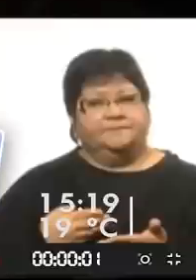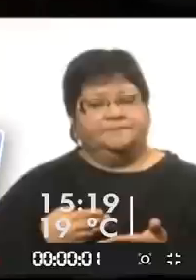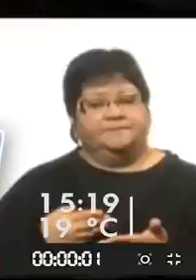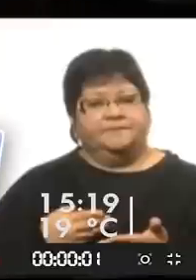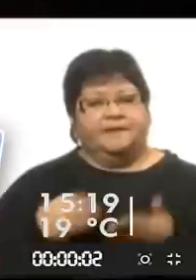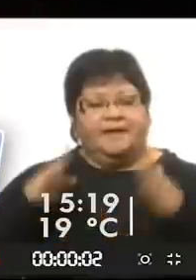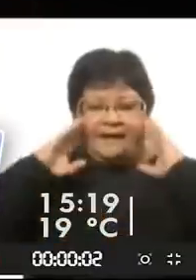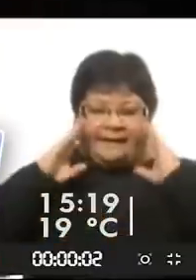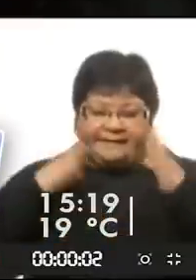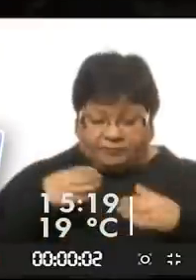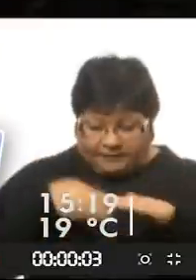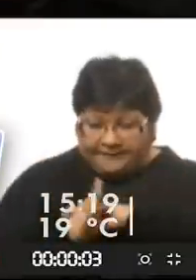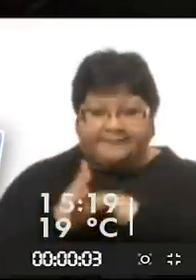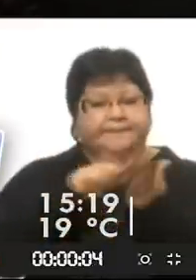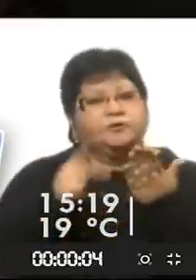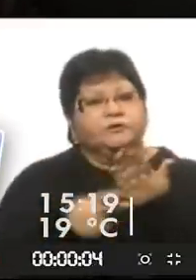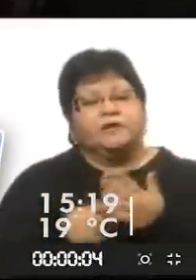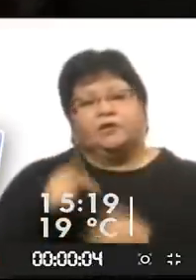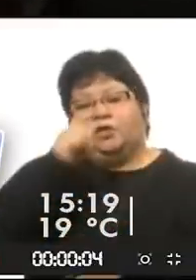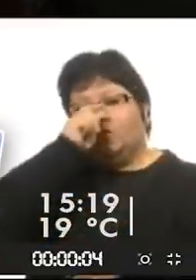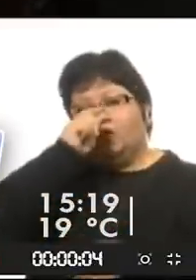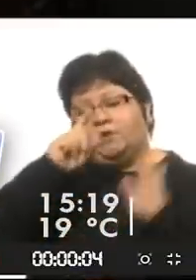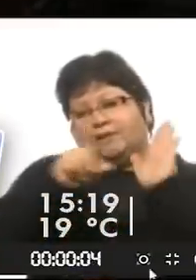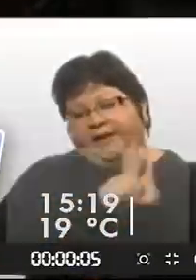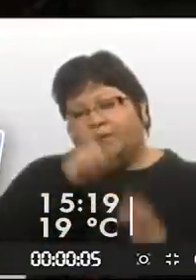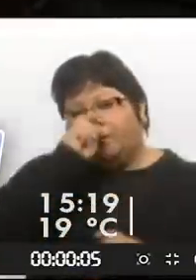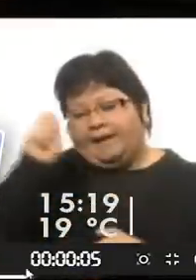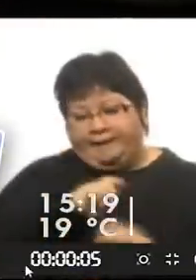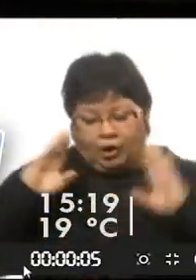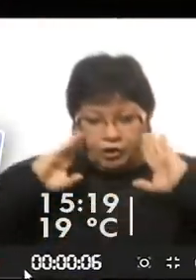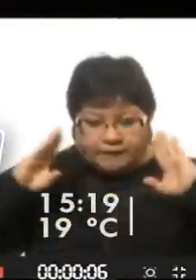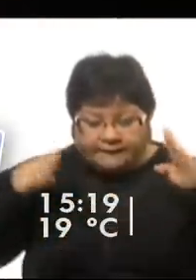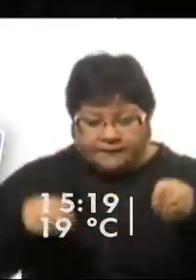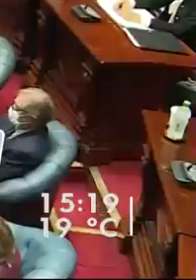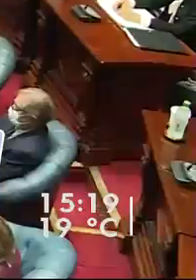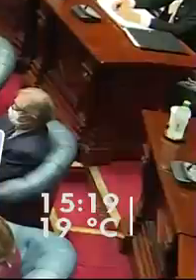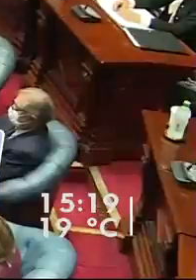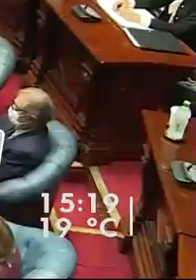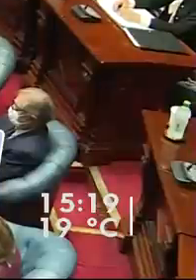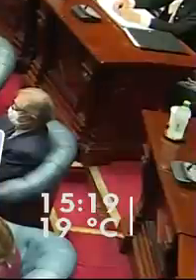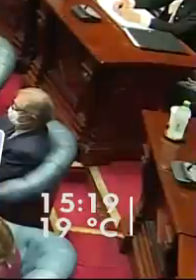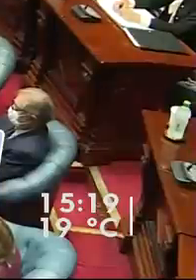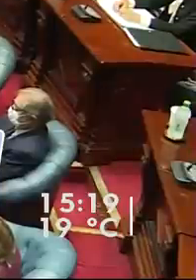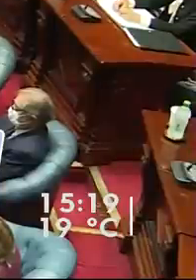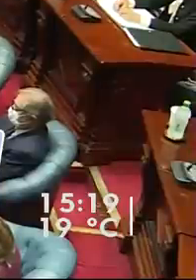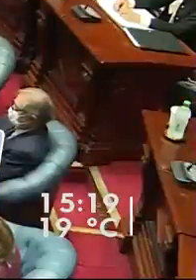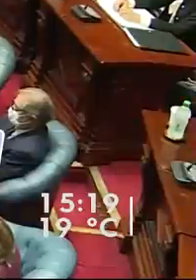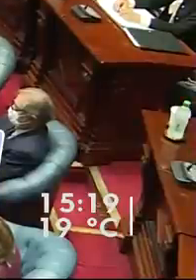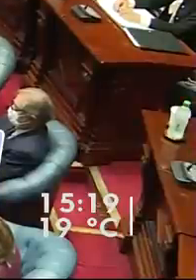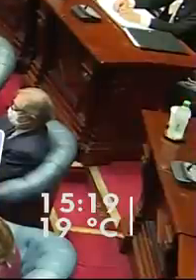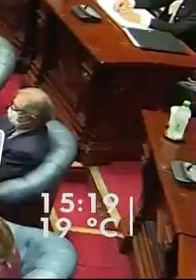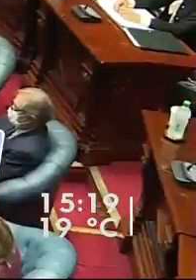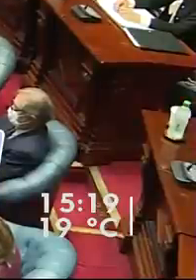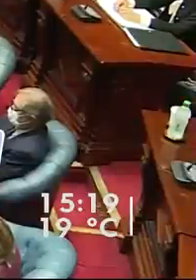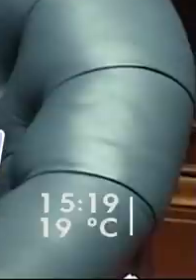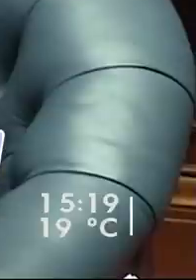En atención al ingreso del proyecto de ley de urgente consideración al Poder Legislativo, los legisladores abajo firmantes consideramos: 1.